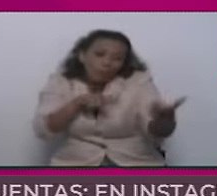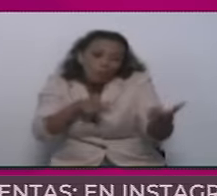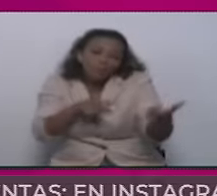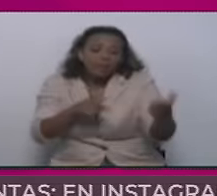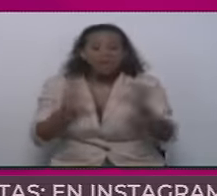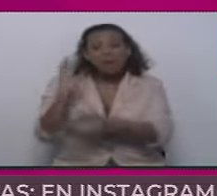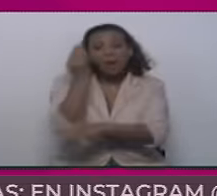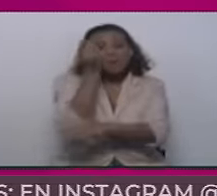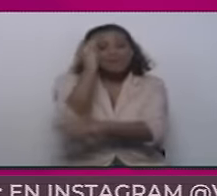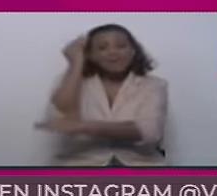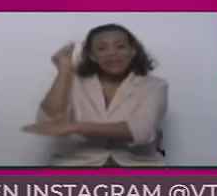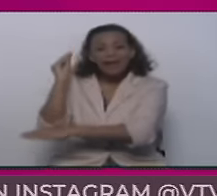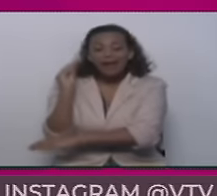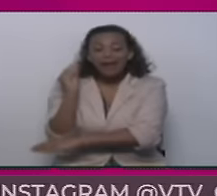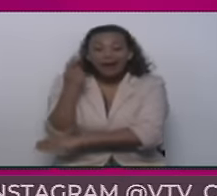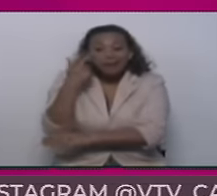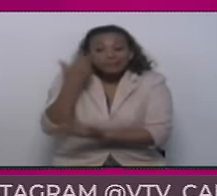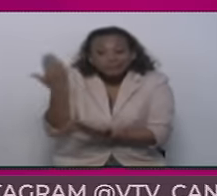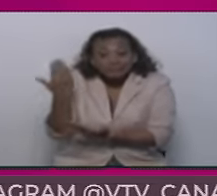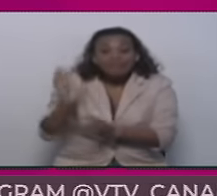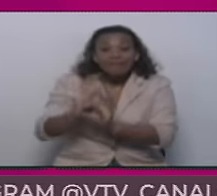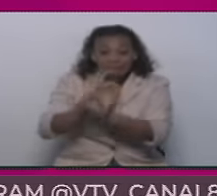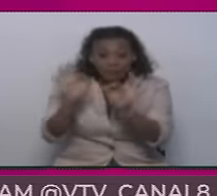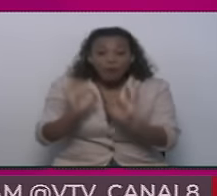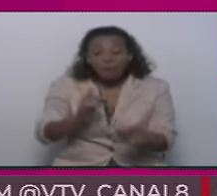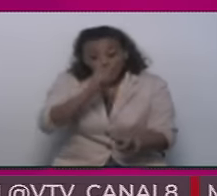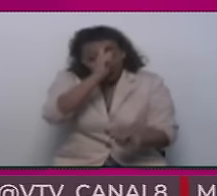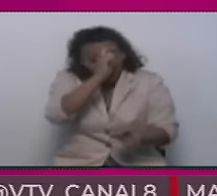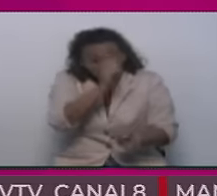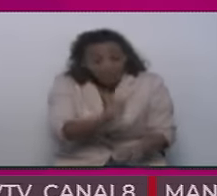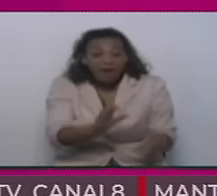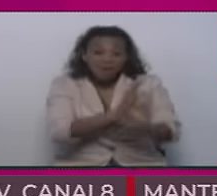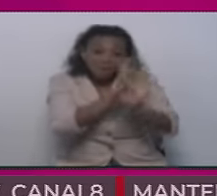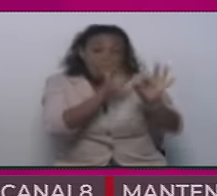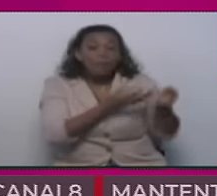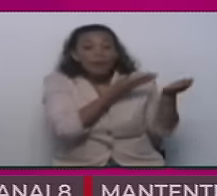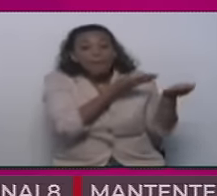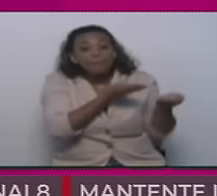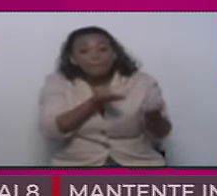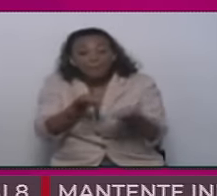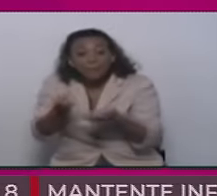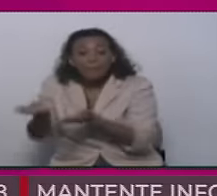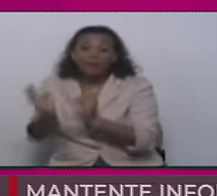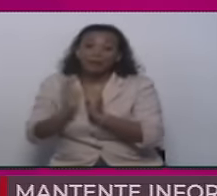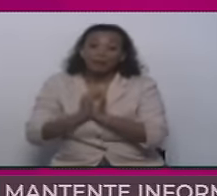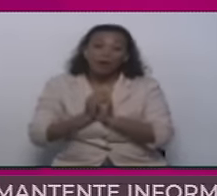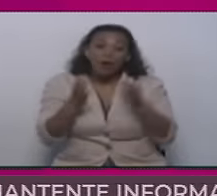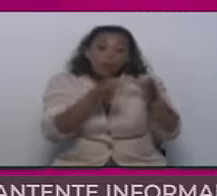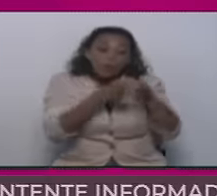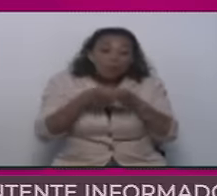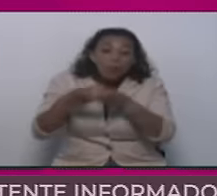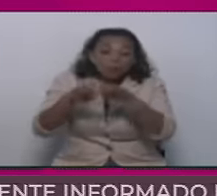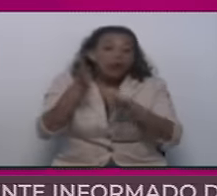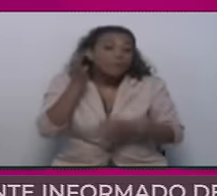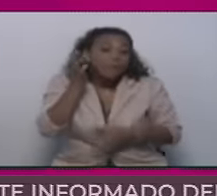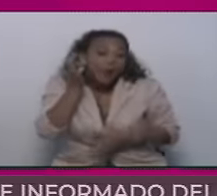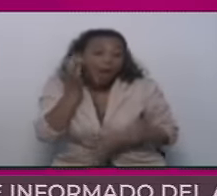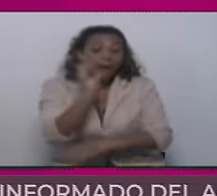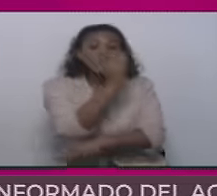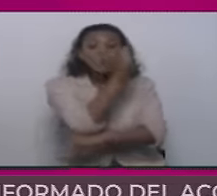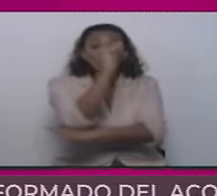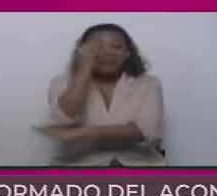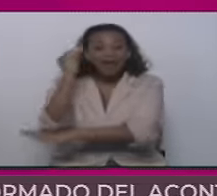muñequeras. Y aquí tenemos parte de ese homenaje. Hemos invitado a las muñequeras del